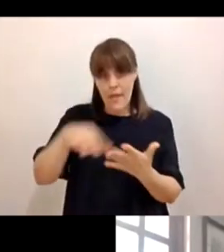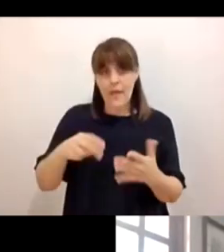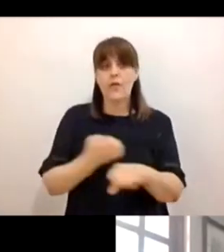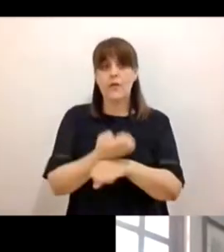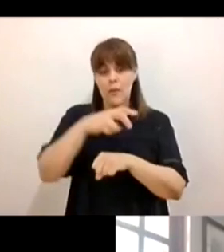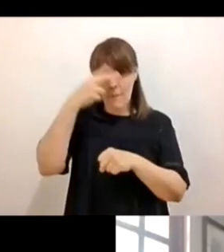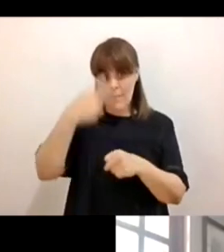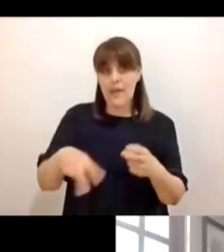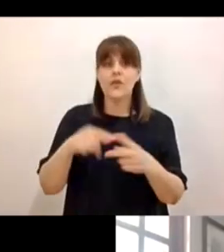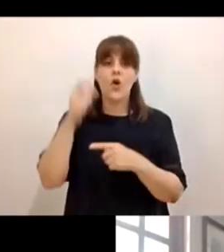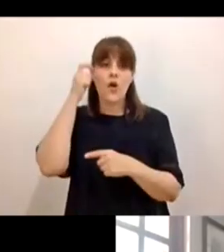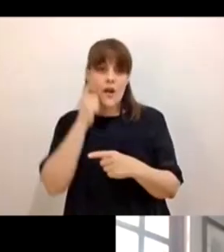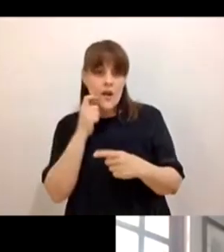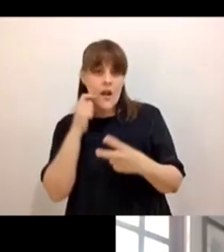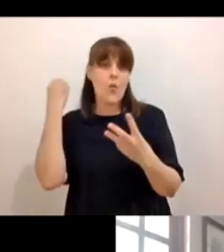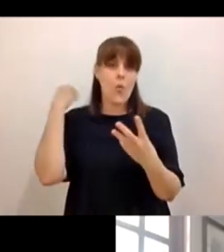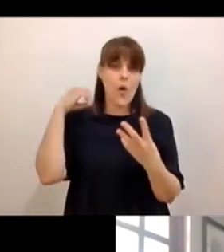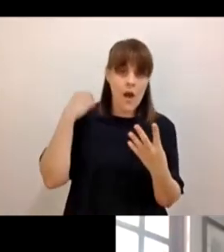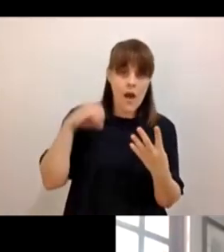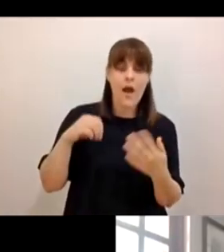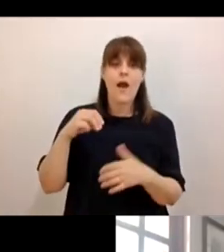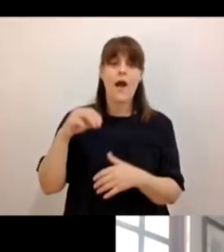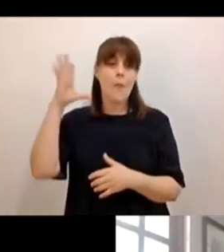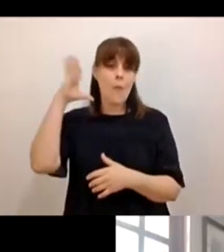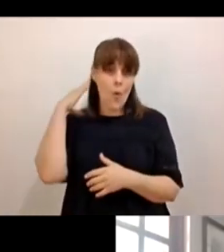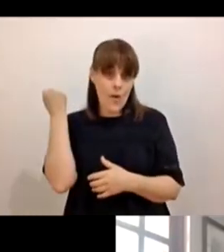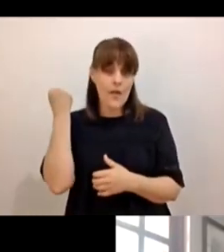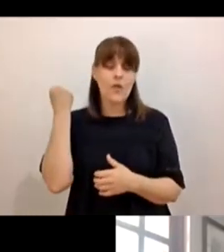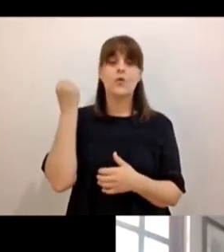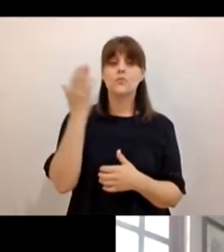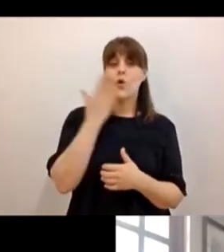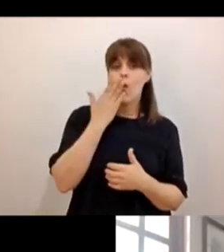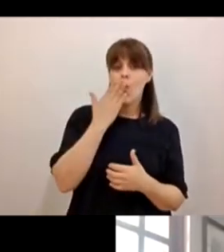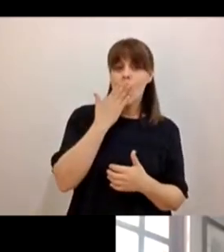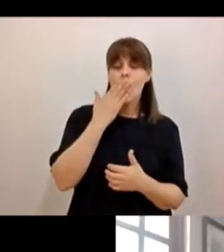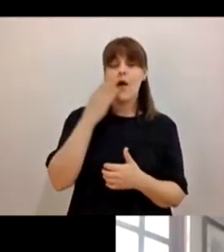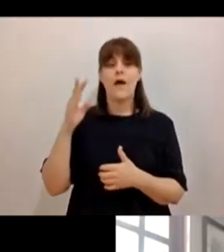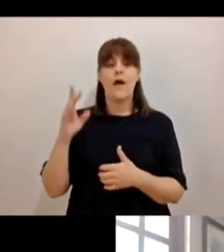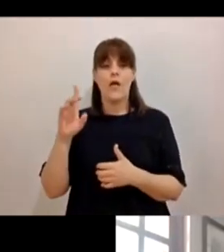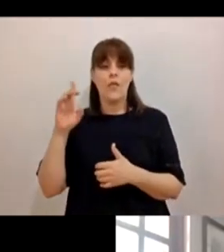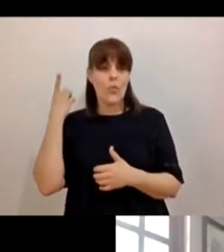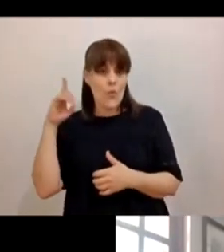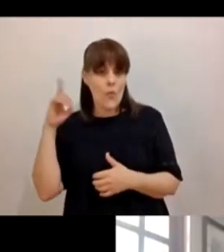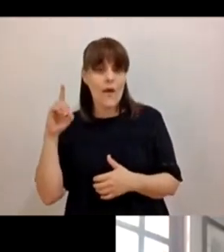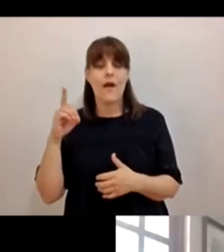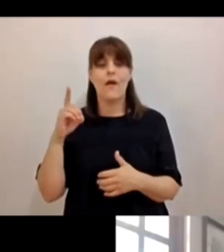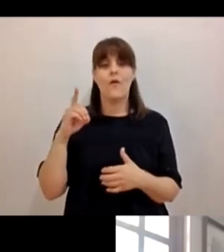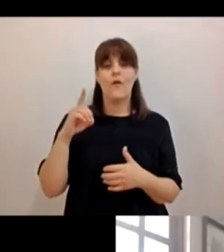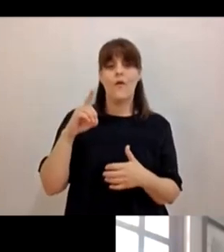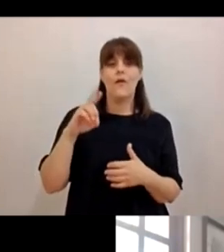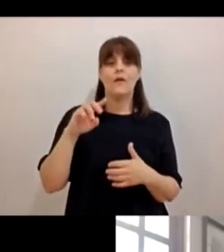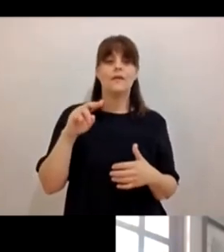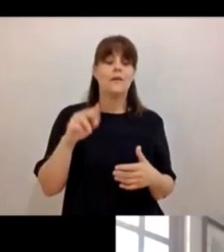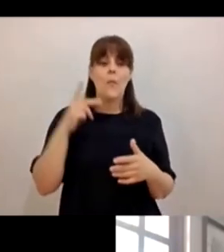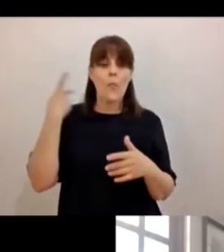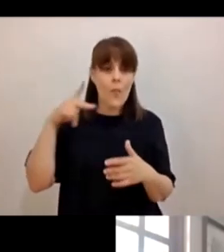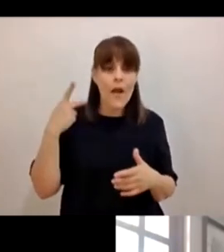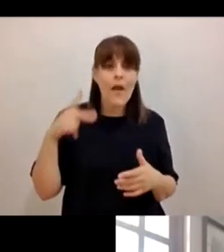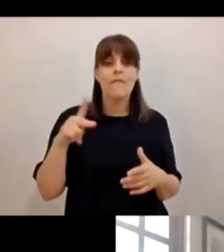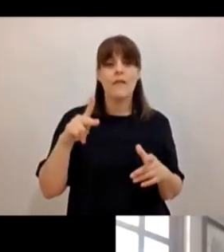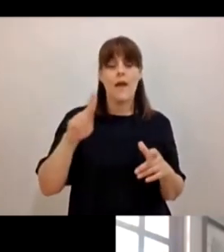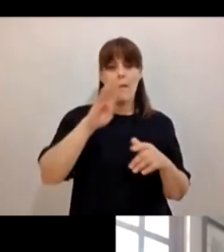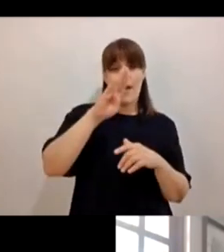Guerrero Oaxaca Morelos Sonora Durango Nayarit Quintana Roo Puebla Baja California